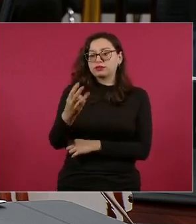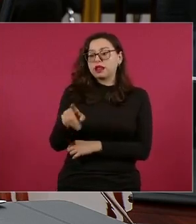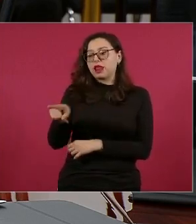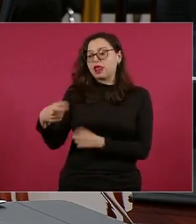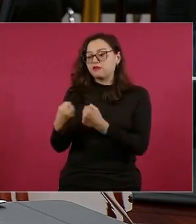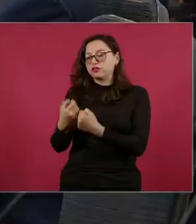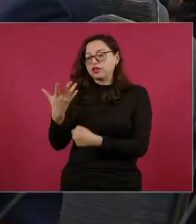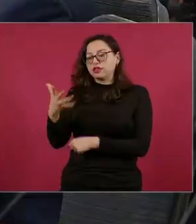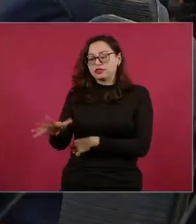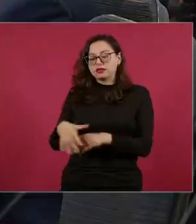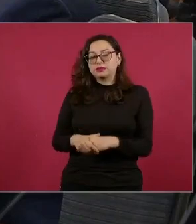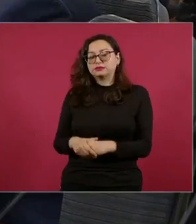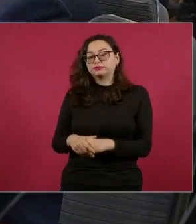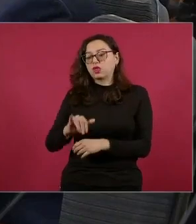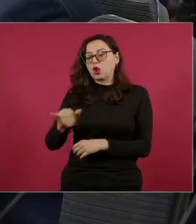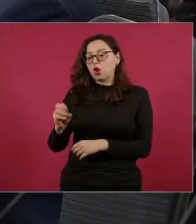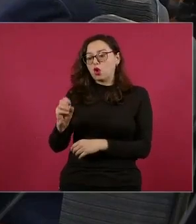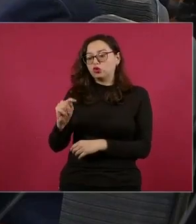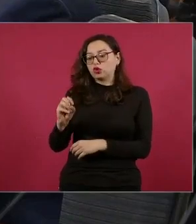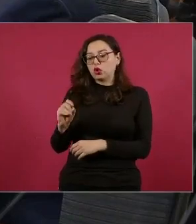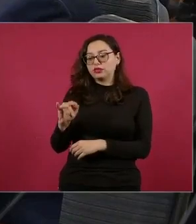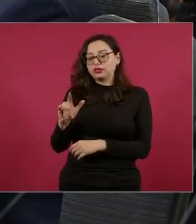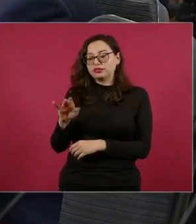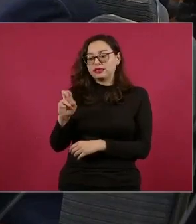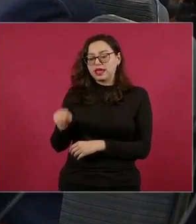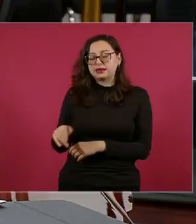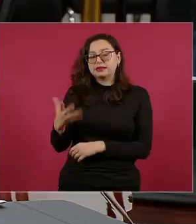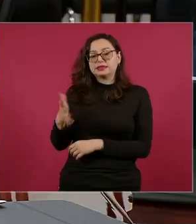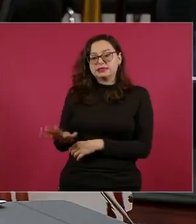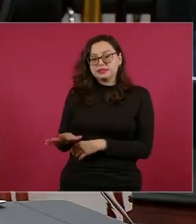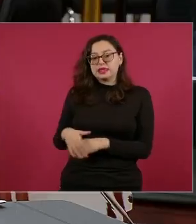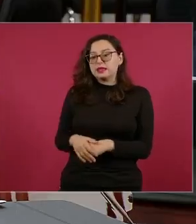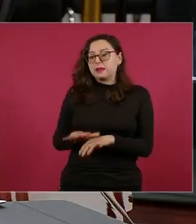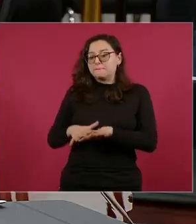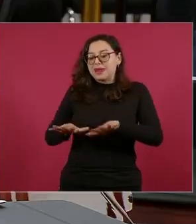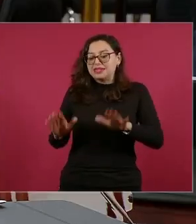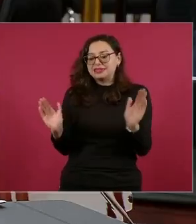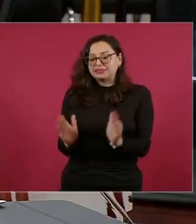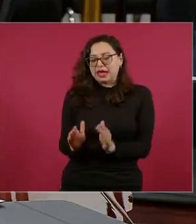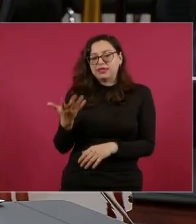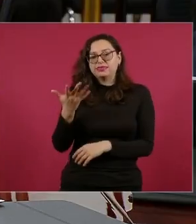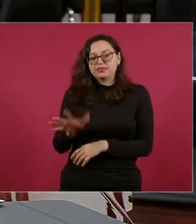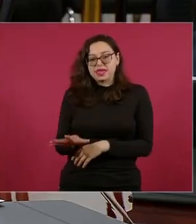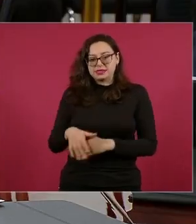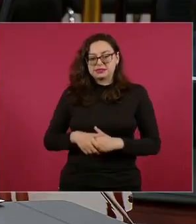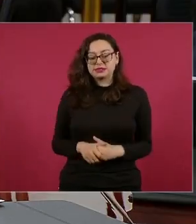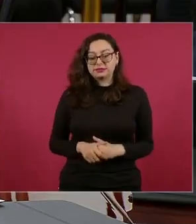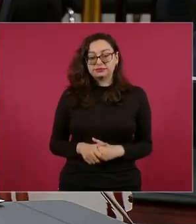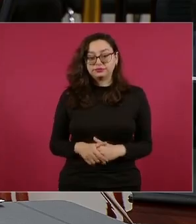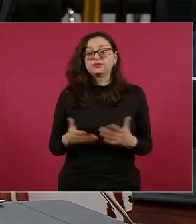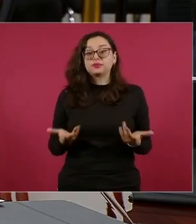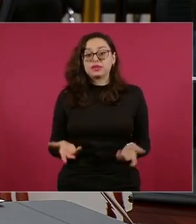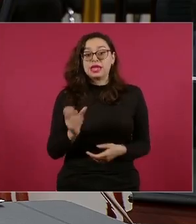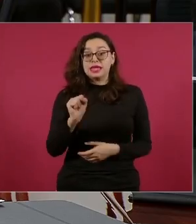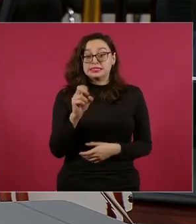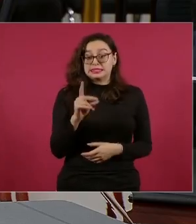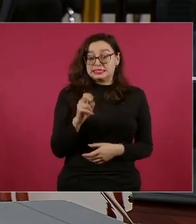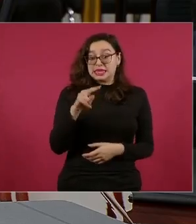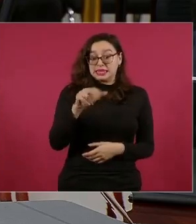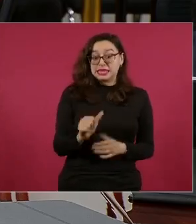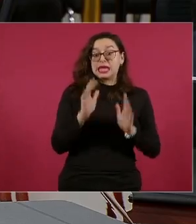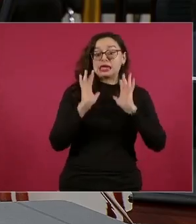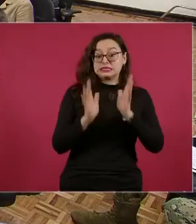10, en Jocotitlán de las Pilas 23, en La Playita 10 personas. Ahora, la Sedena ya ha reforzado la seguridad